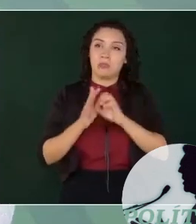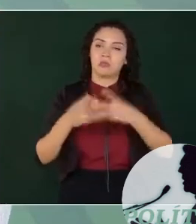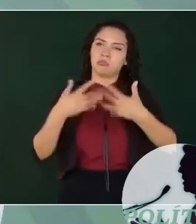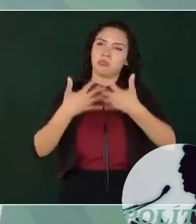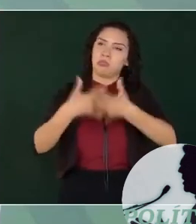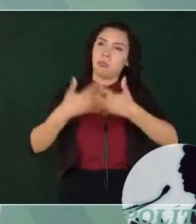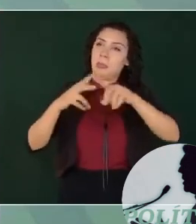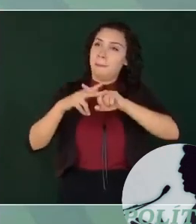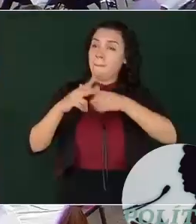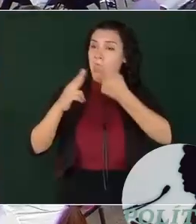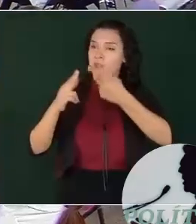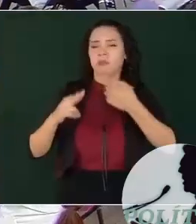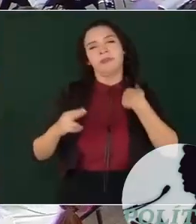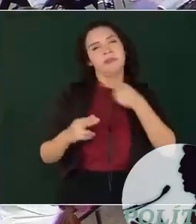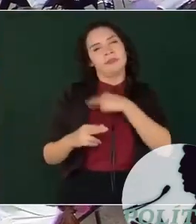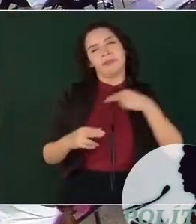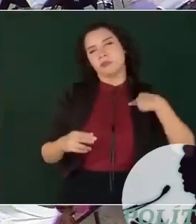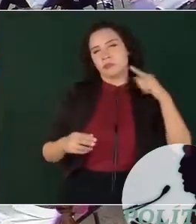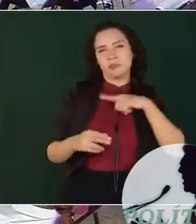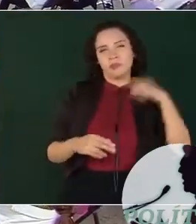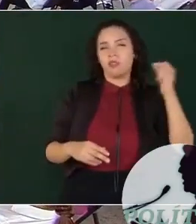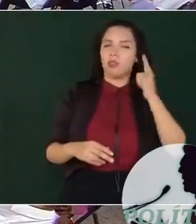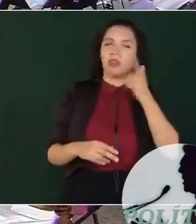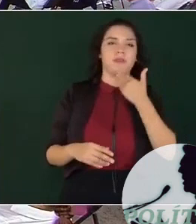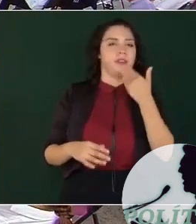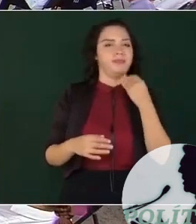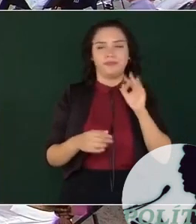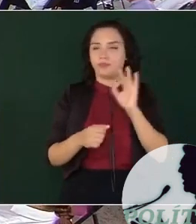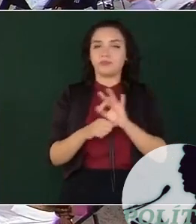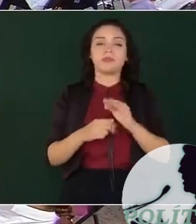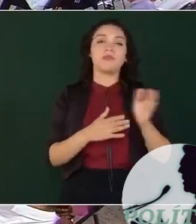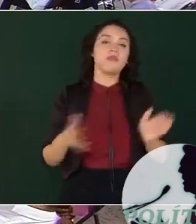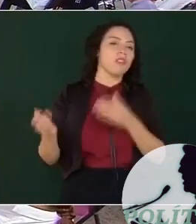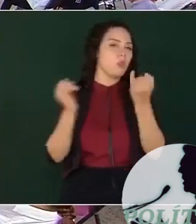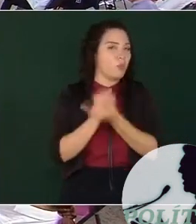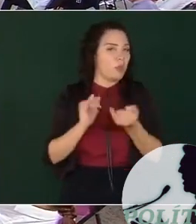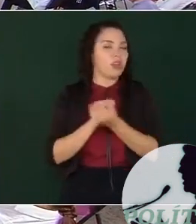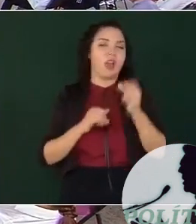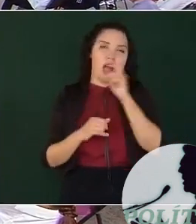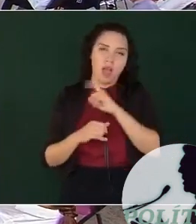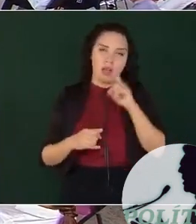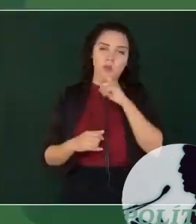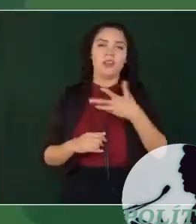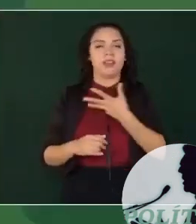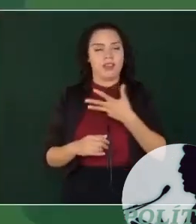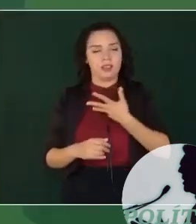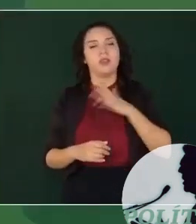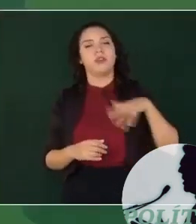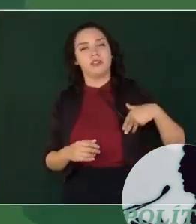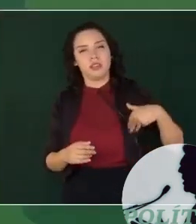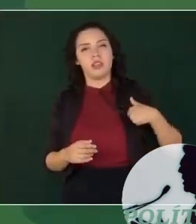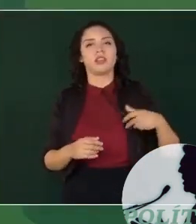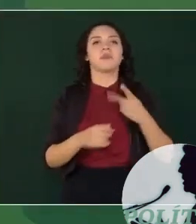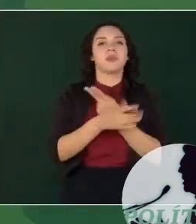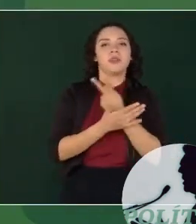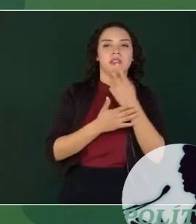pero esto es de utilidad. Y lo mismo en el caso del agua, hay un proyecto